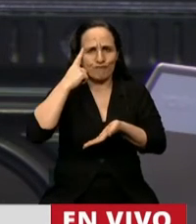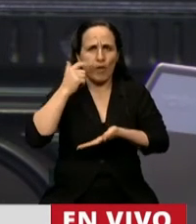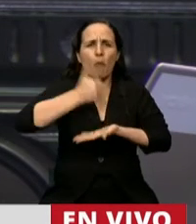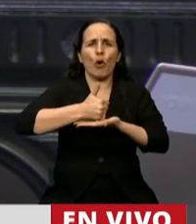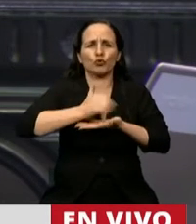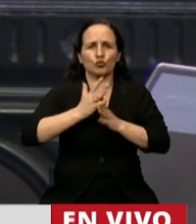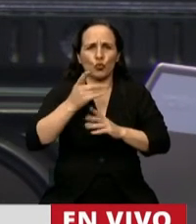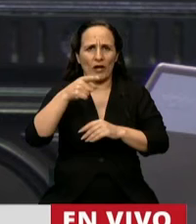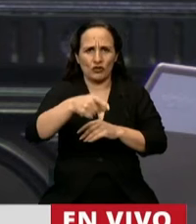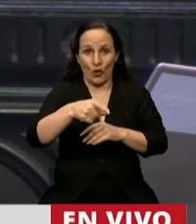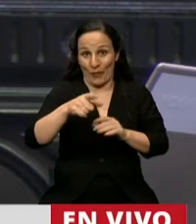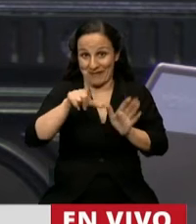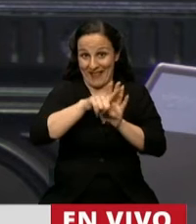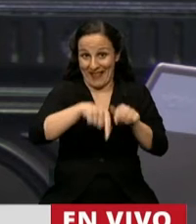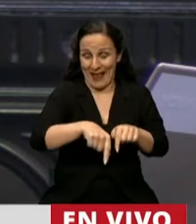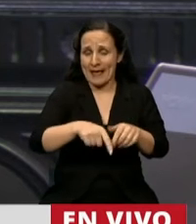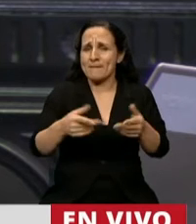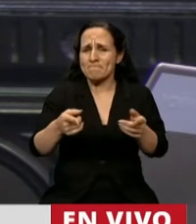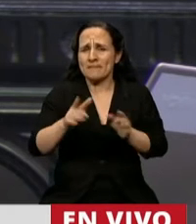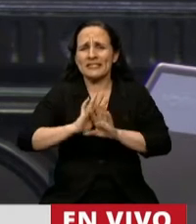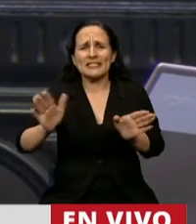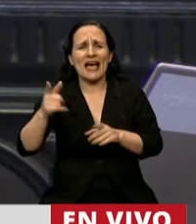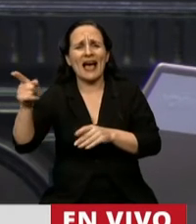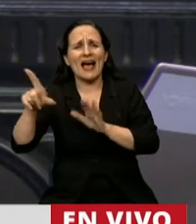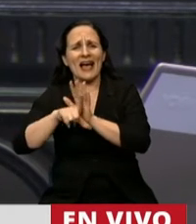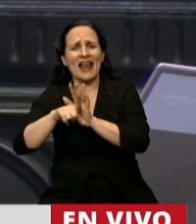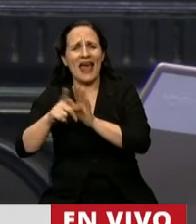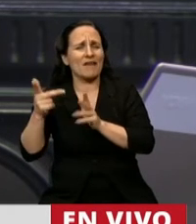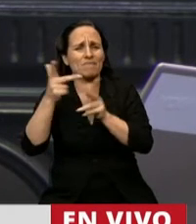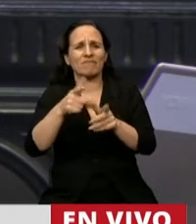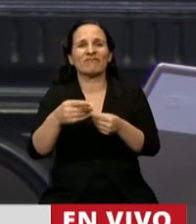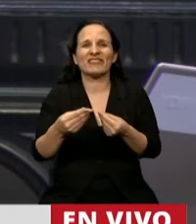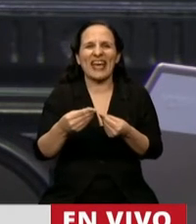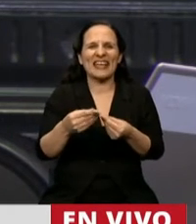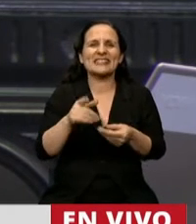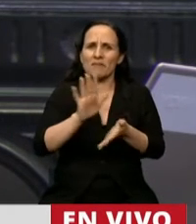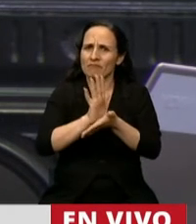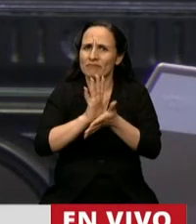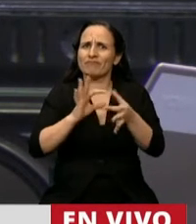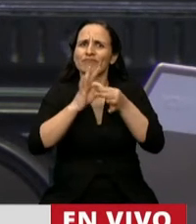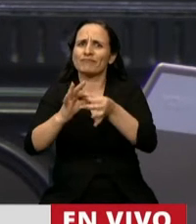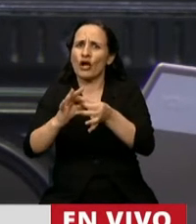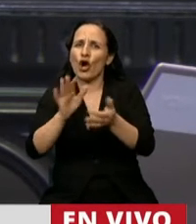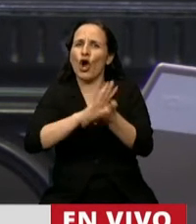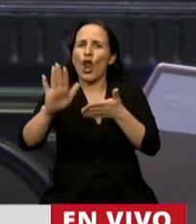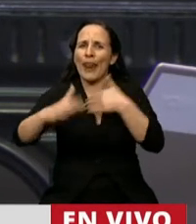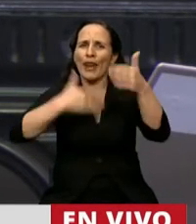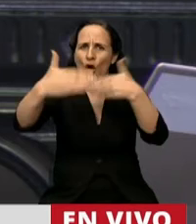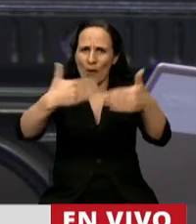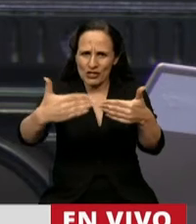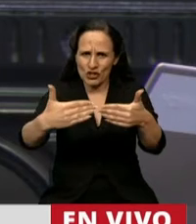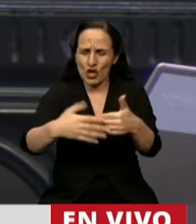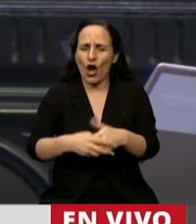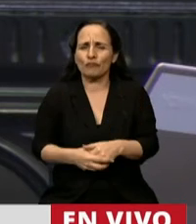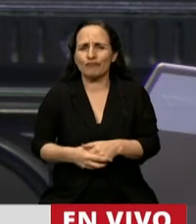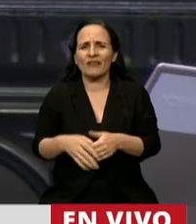del proyecto de ley de economía del conocimiento que bien definió el diputado Fabio Queclas, economía de la innovación. La verdad que los argumentos señalados